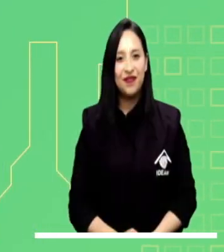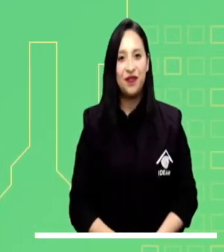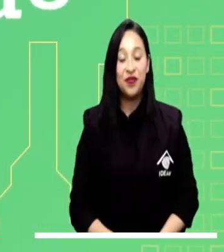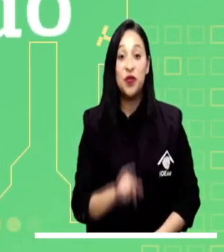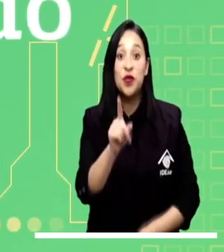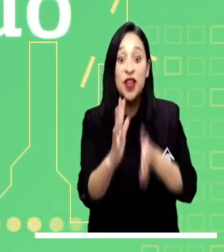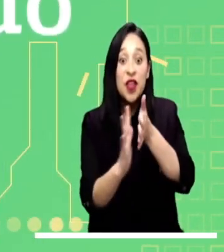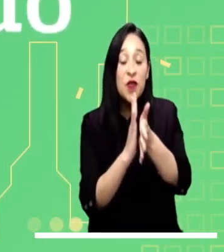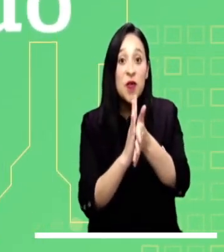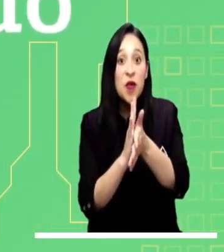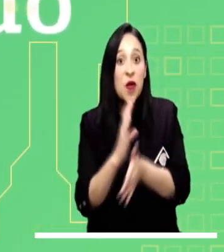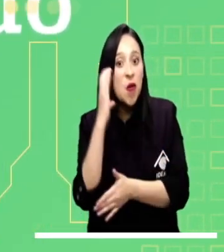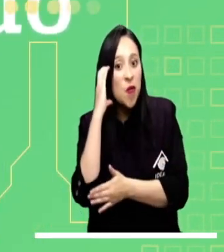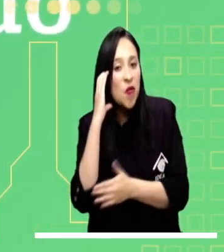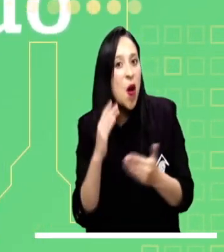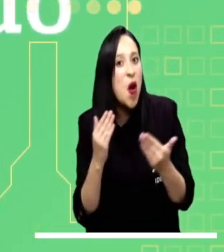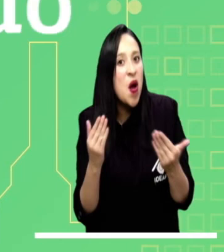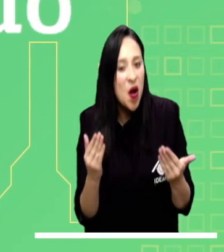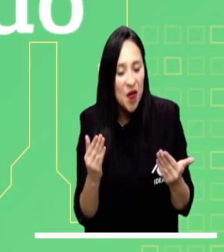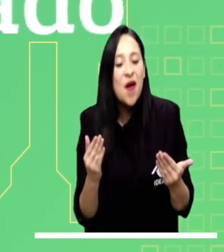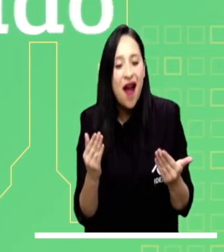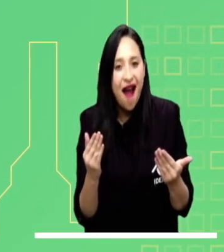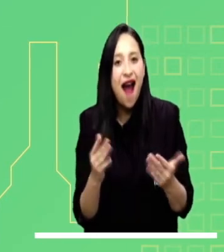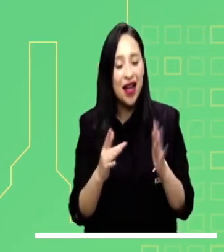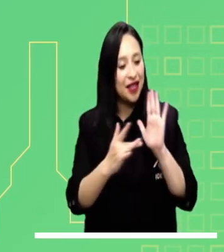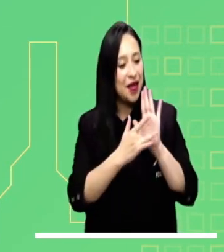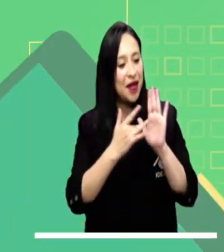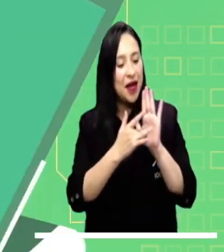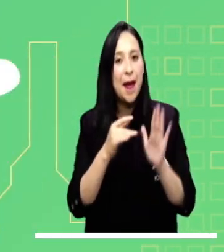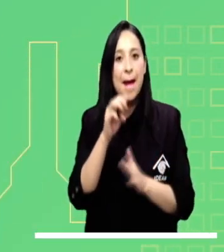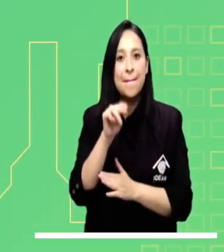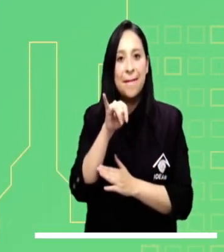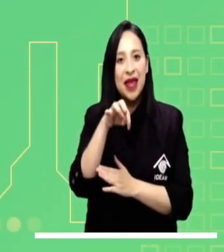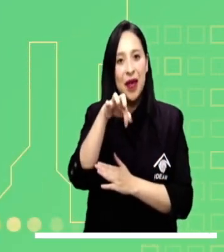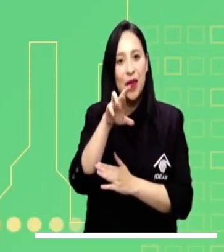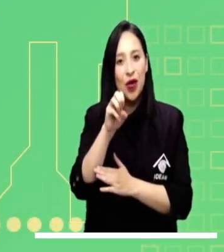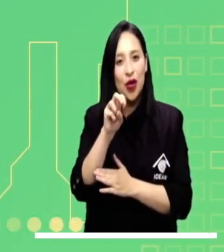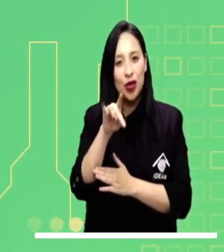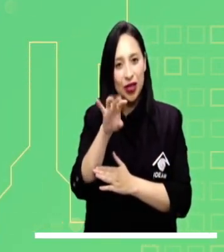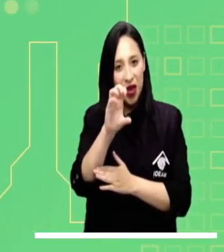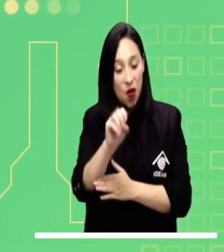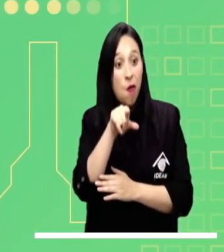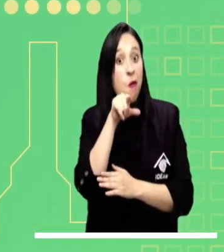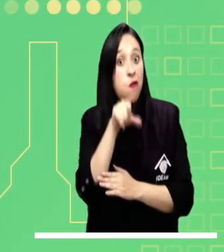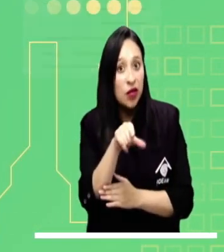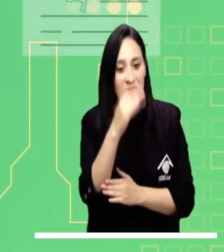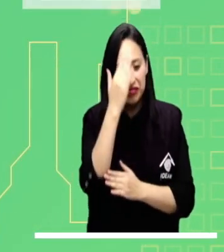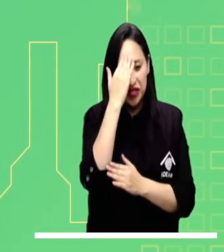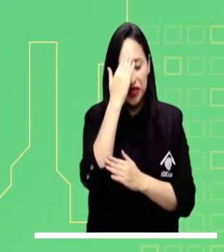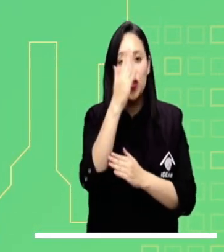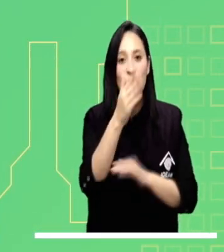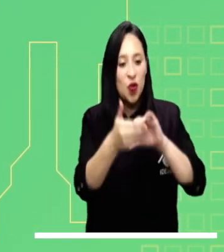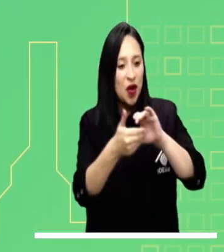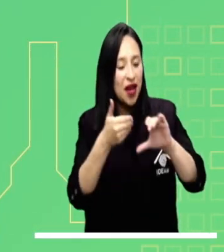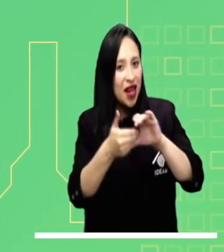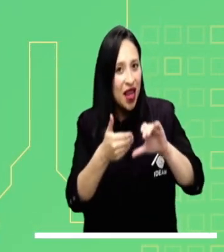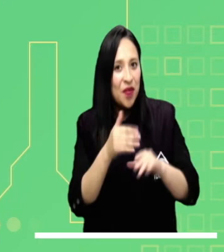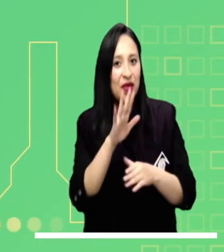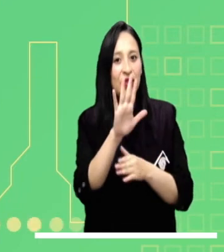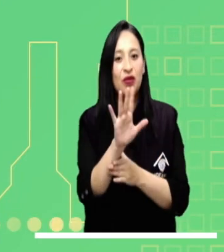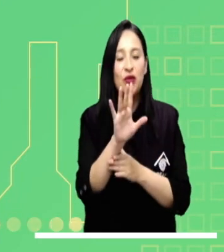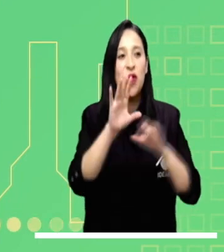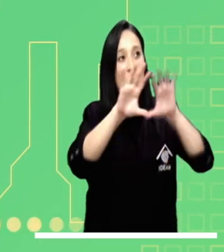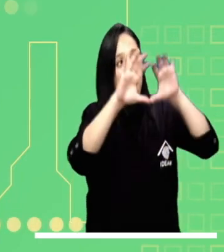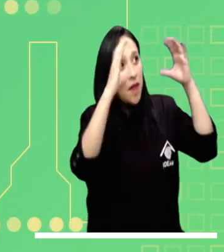Manténgase bien informado y en tiempo real, a través de nuestra aplicación Mi Pronóstico. Consulte los pronósticos del